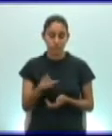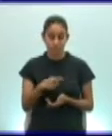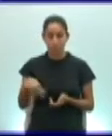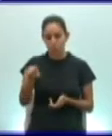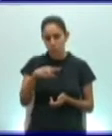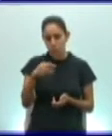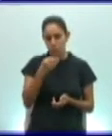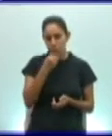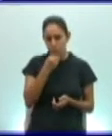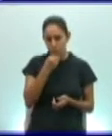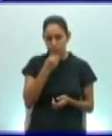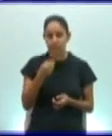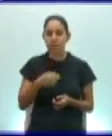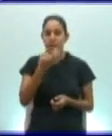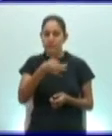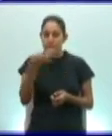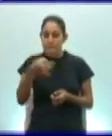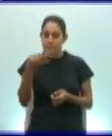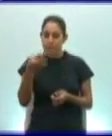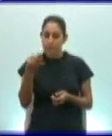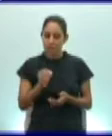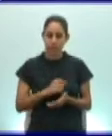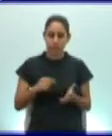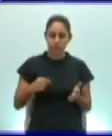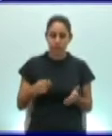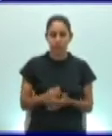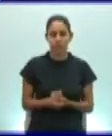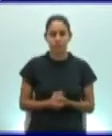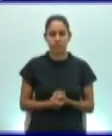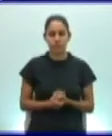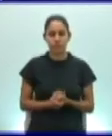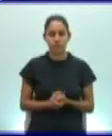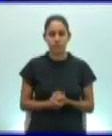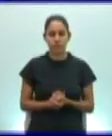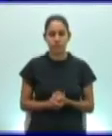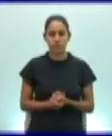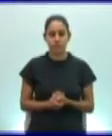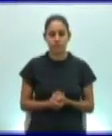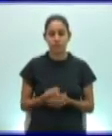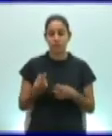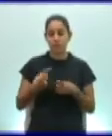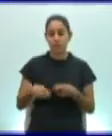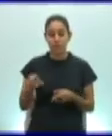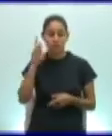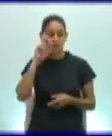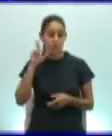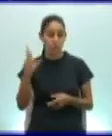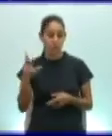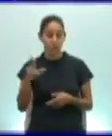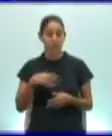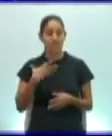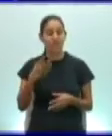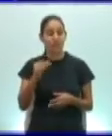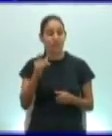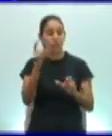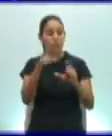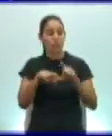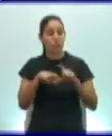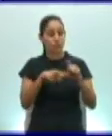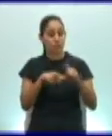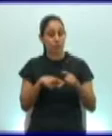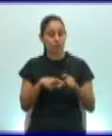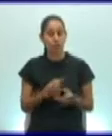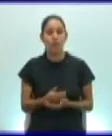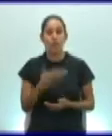pueden ejemplificar la acción, pero para una prueba, recuerden que estamos hablando de un contenido que es muy rico en la historia de